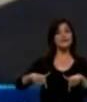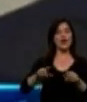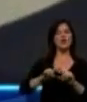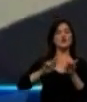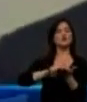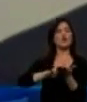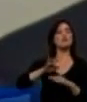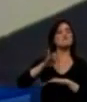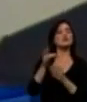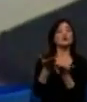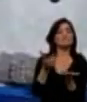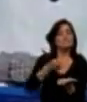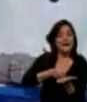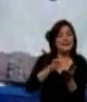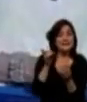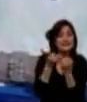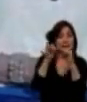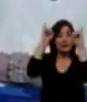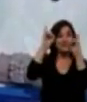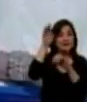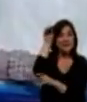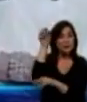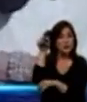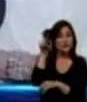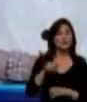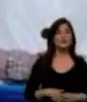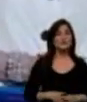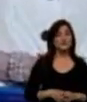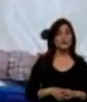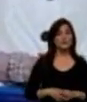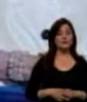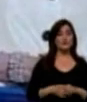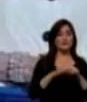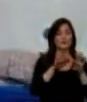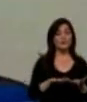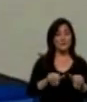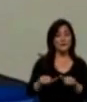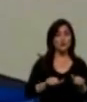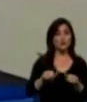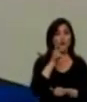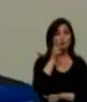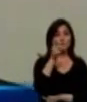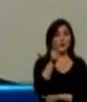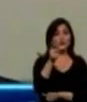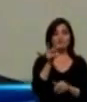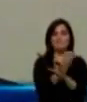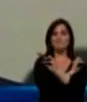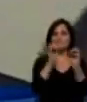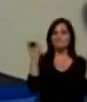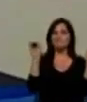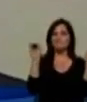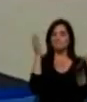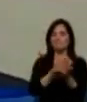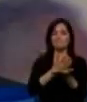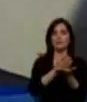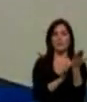desde muy temprano en la Plaza de la Independencia. Otro de los cambios es que la Secretaría de la Administración Pública no existirá más y cada uno